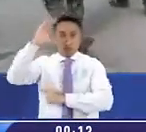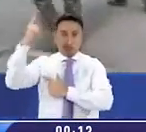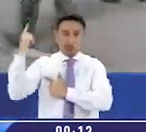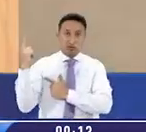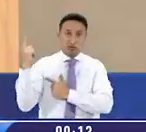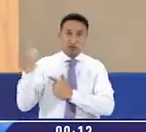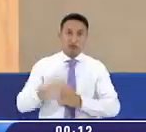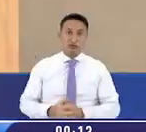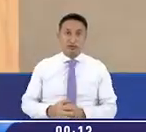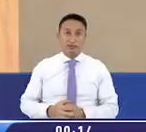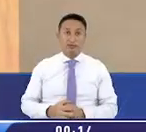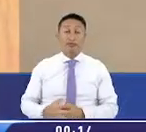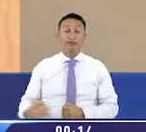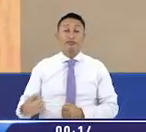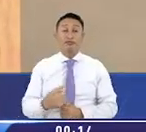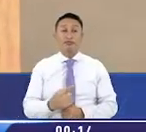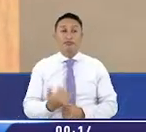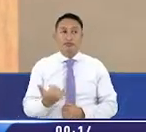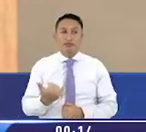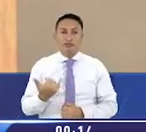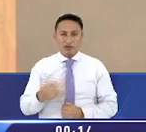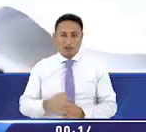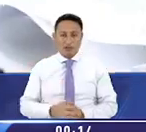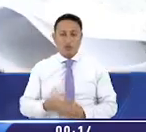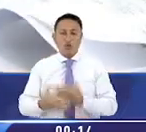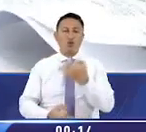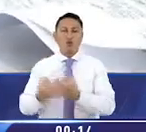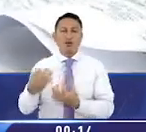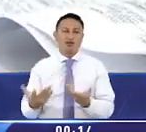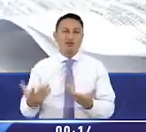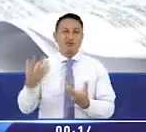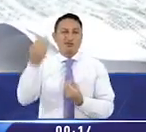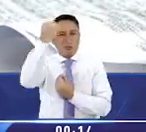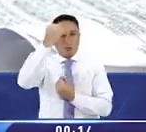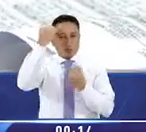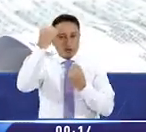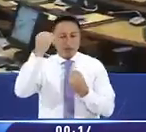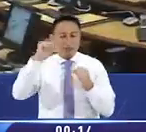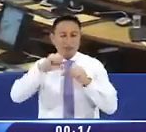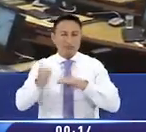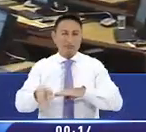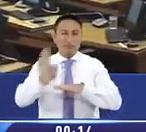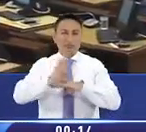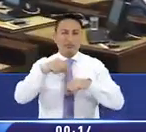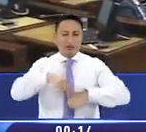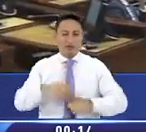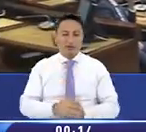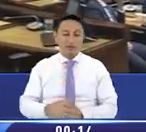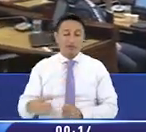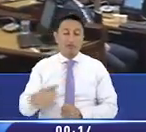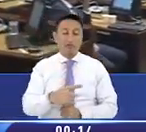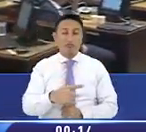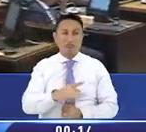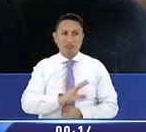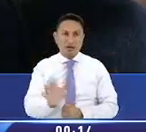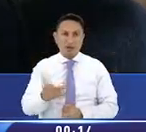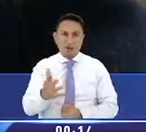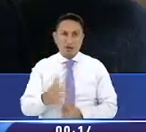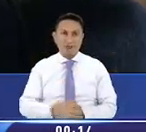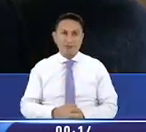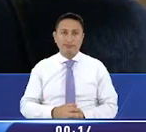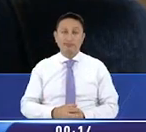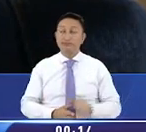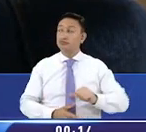es algo que para la Corte incluye un juicio de valor, debido a que la Asamblea ya eliminó dichos juzgados. Otra